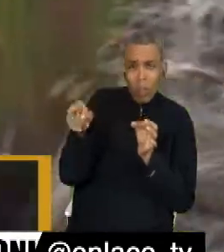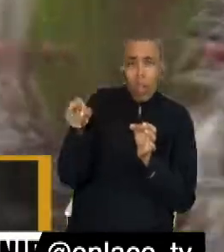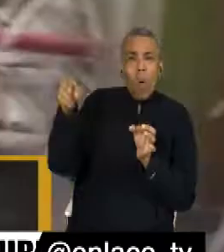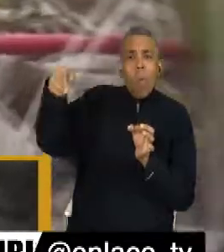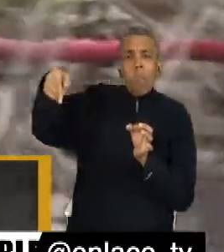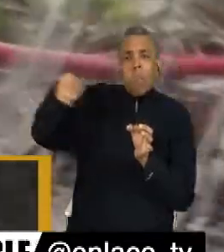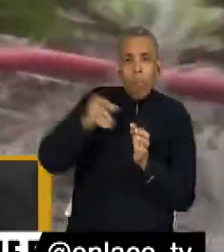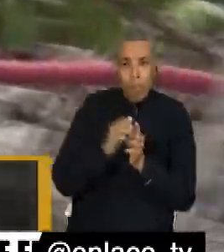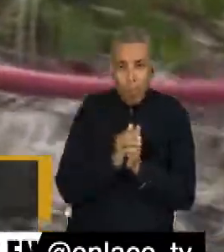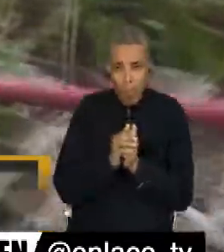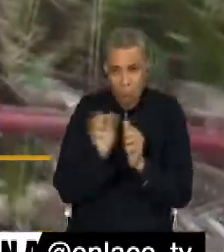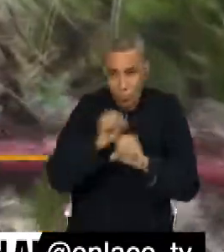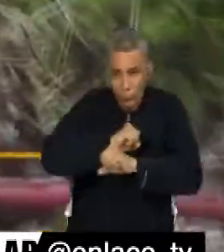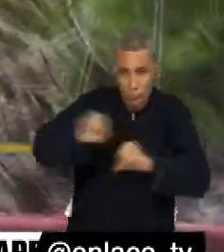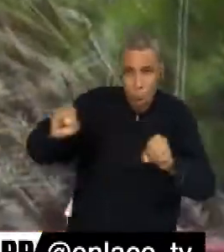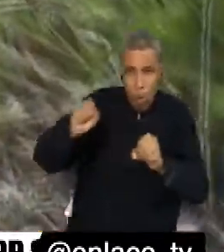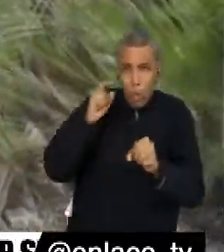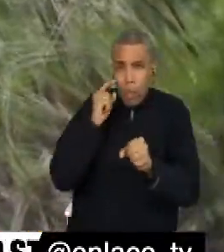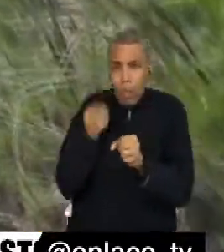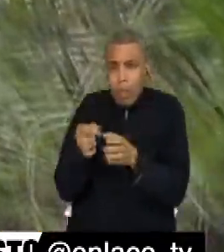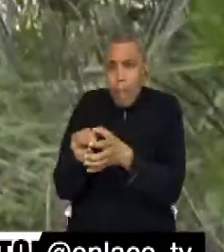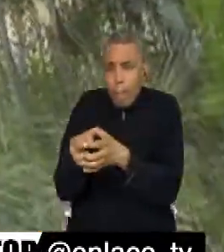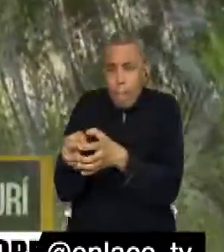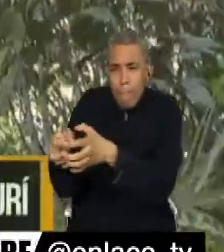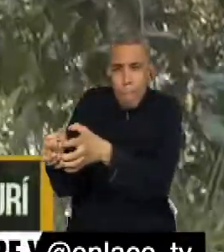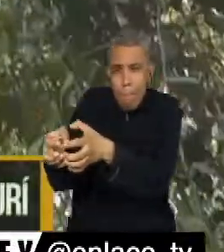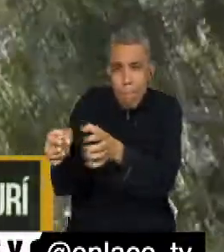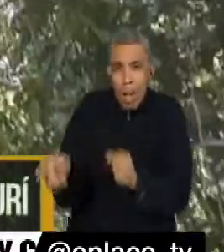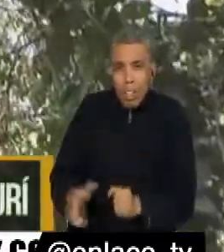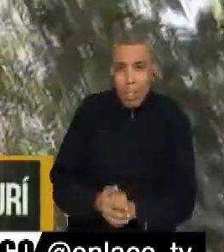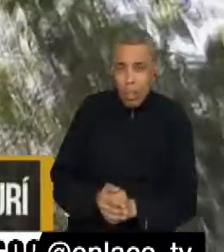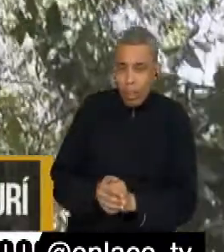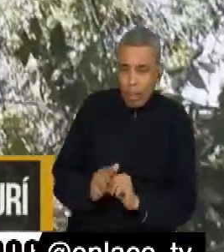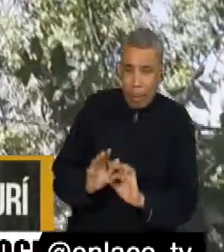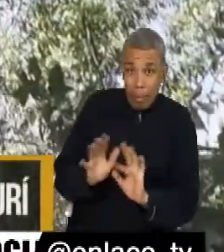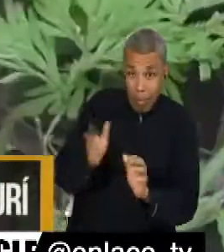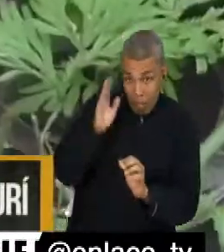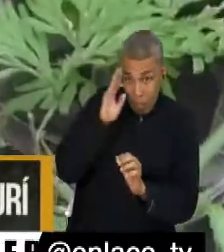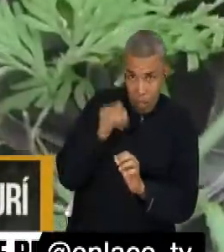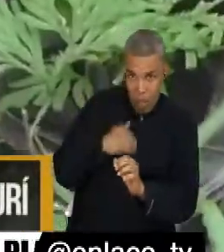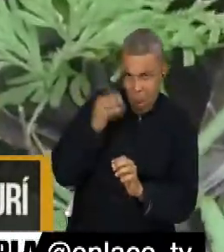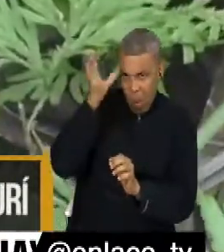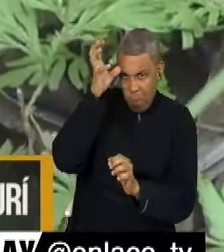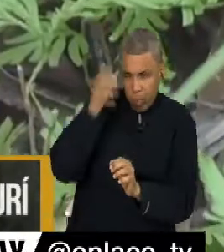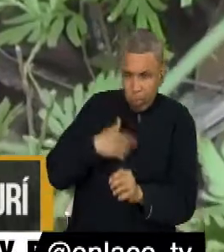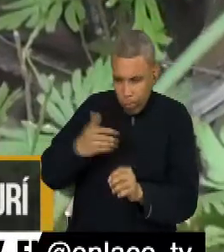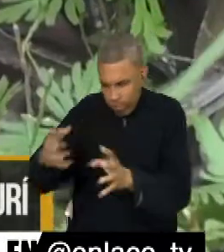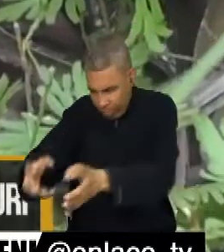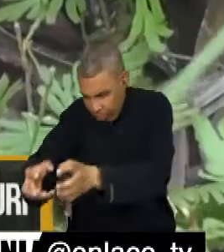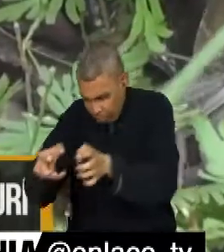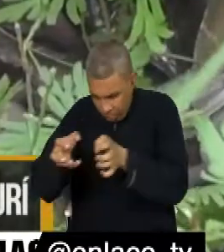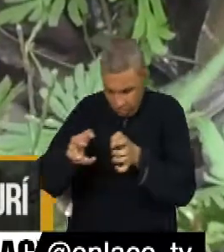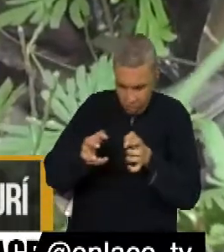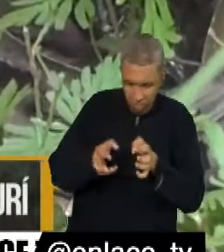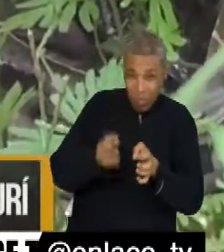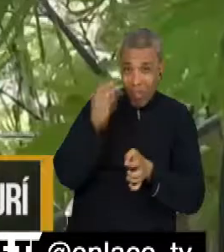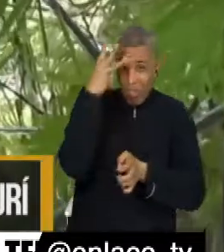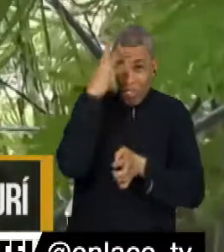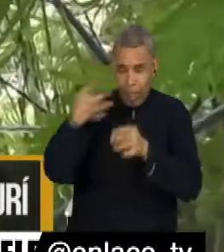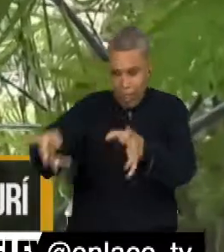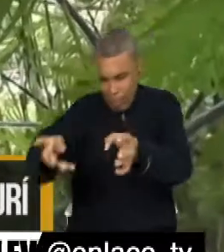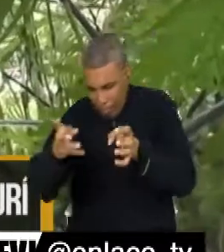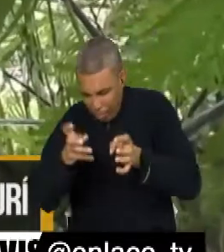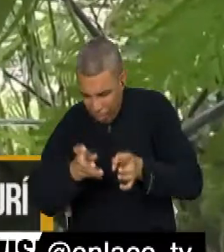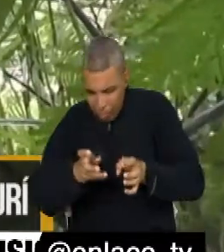3 artefactos explosivos que se hallaban abandonados en una finca ubicada en la vereda Los Olivos, jurisdicción del municipio de Carmen de Chucurí, lugar